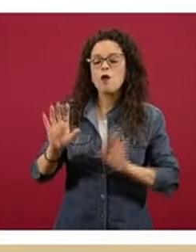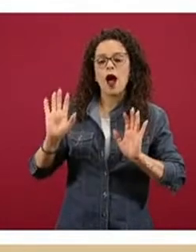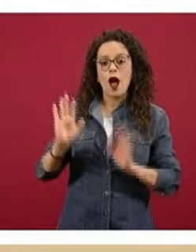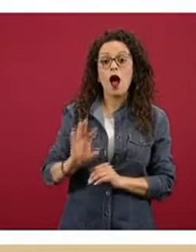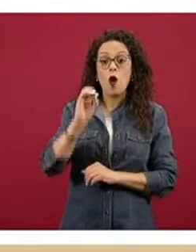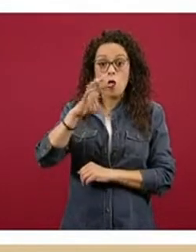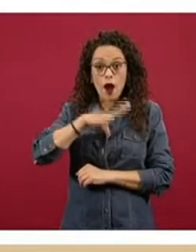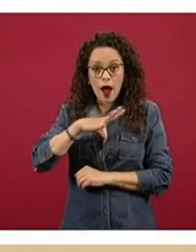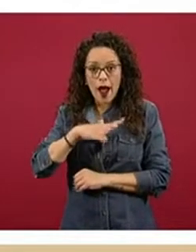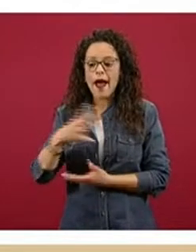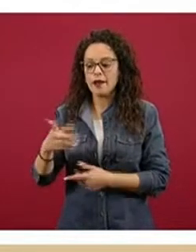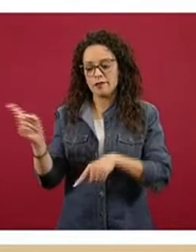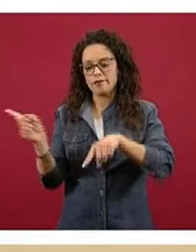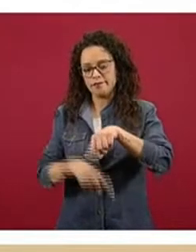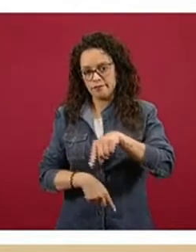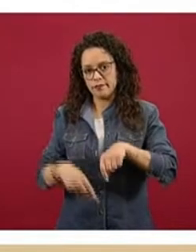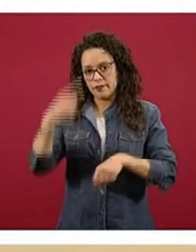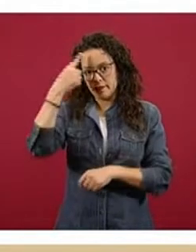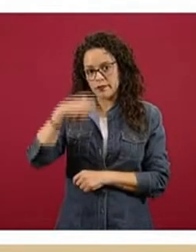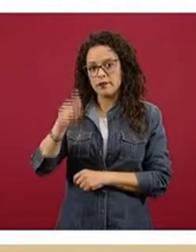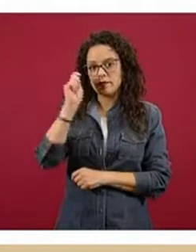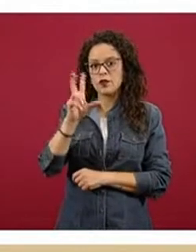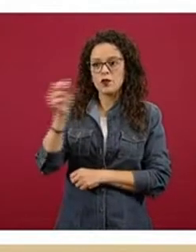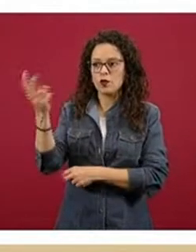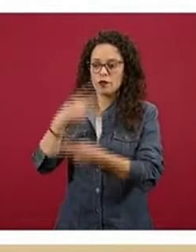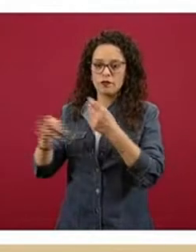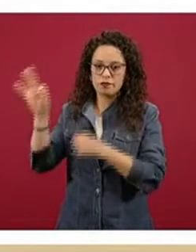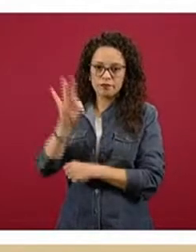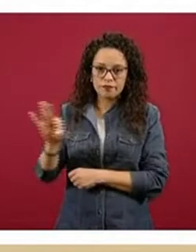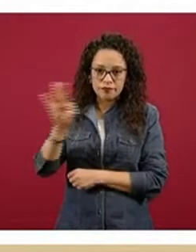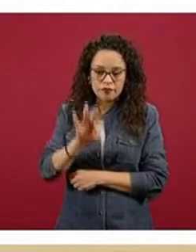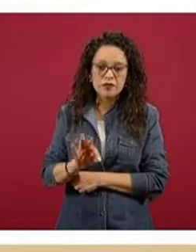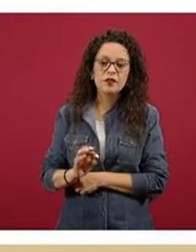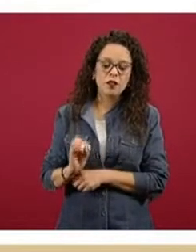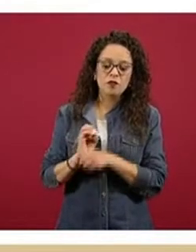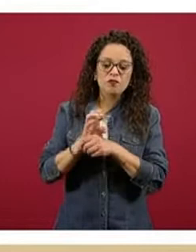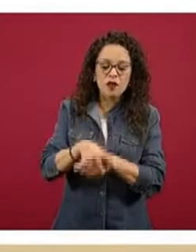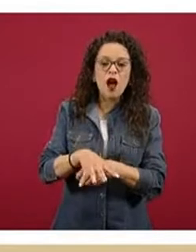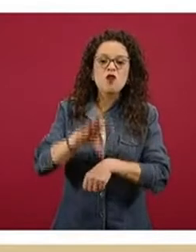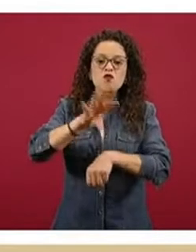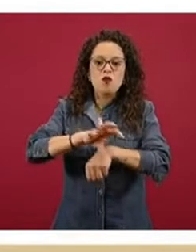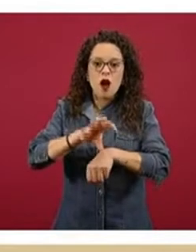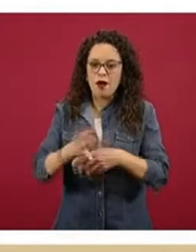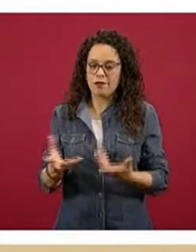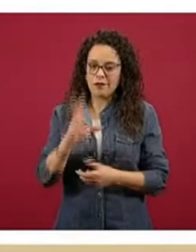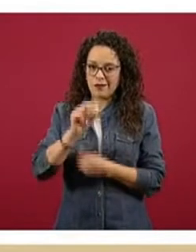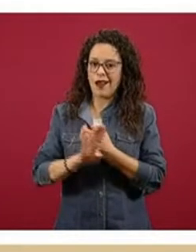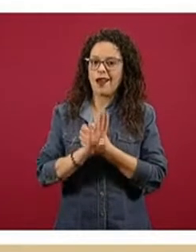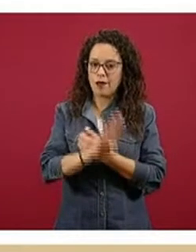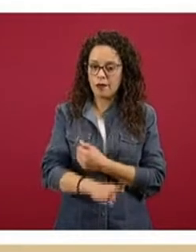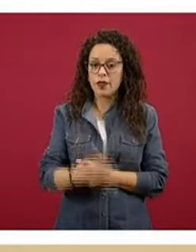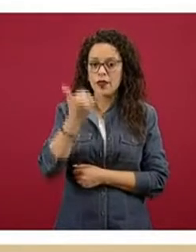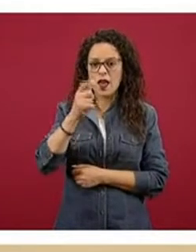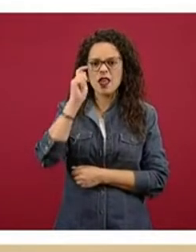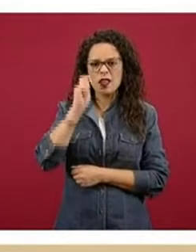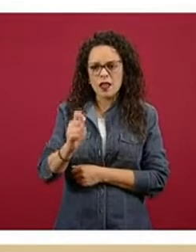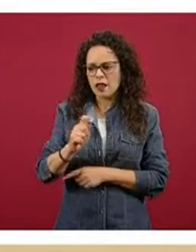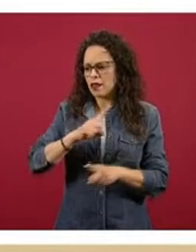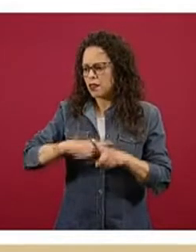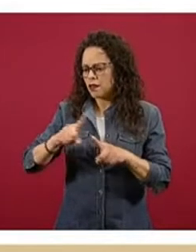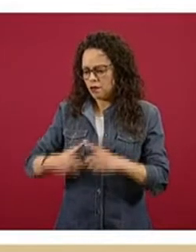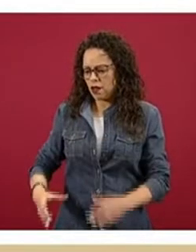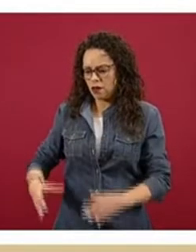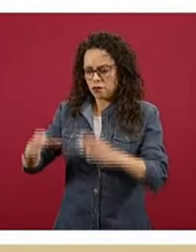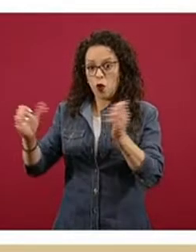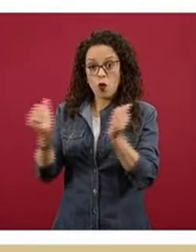que eventualmente pues haya el vector dentro de mi casa. Como les comentaba, tapar todo tipo de